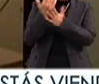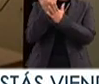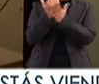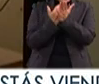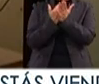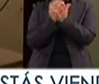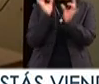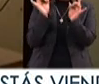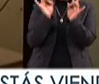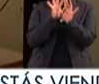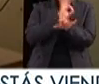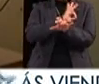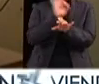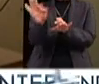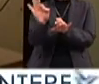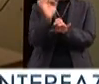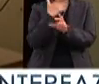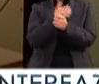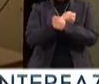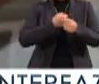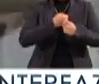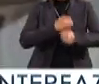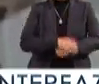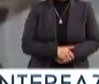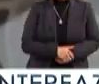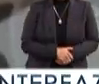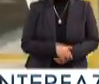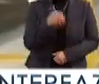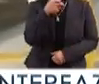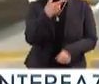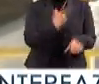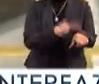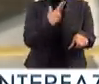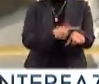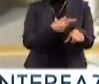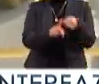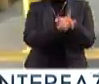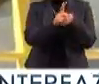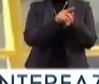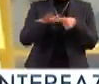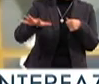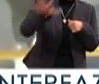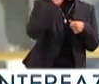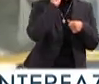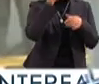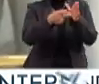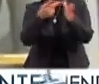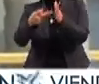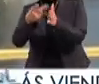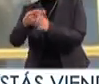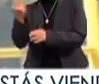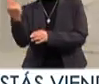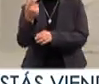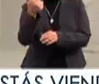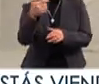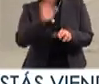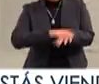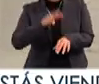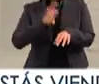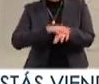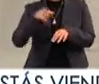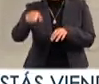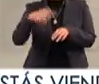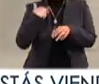disminuyendo ese grado de adiposidad debido a que esta enfermedad es un problema de salud pública es preciso que cada vez se